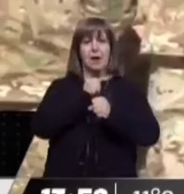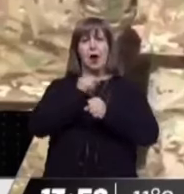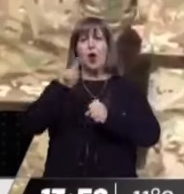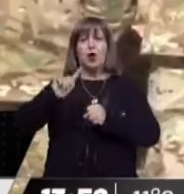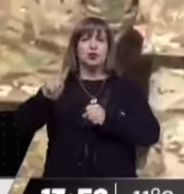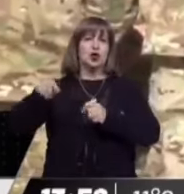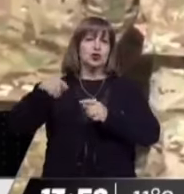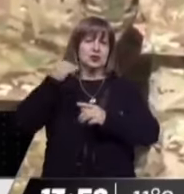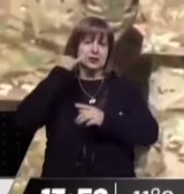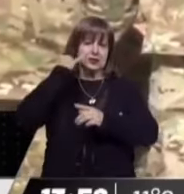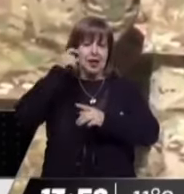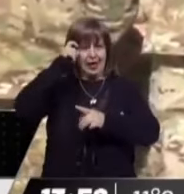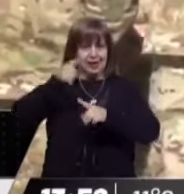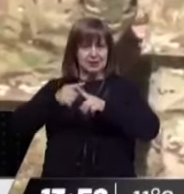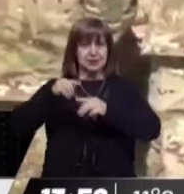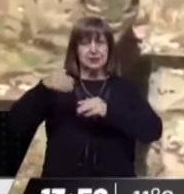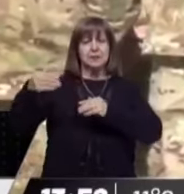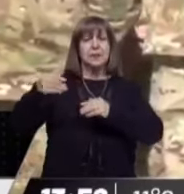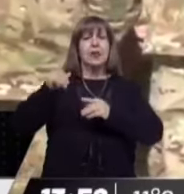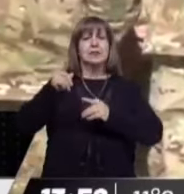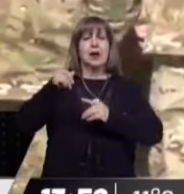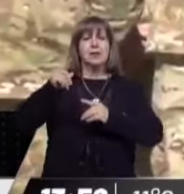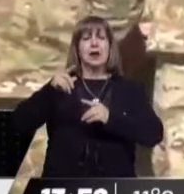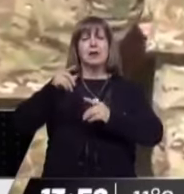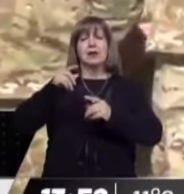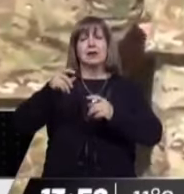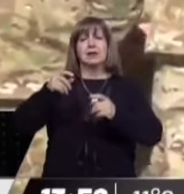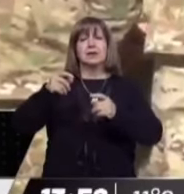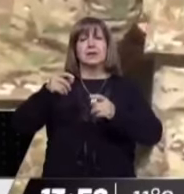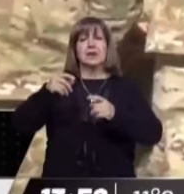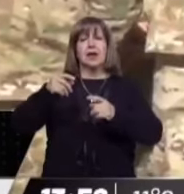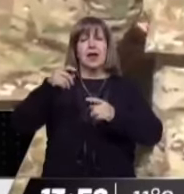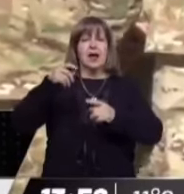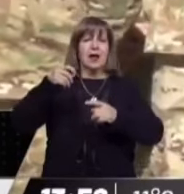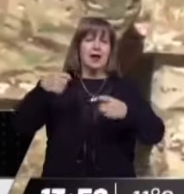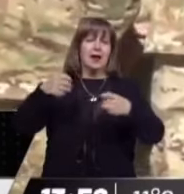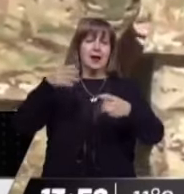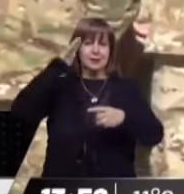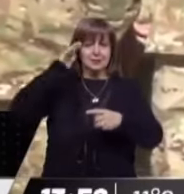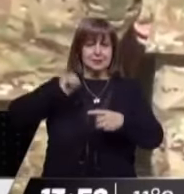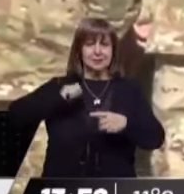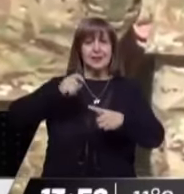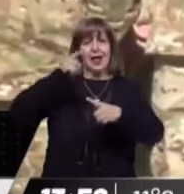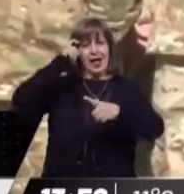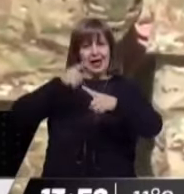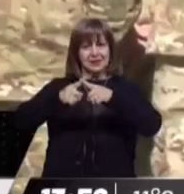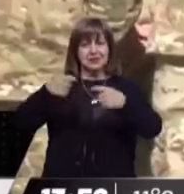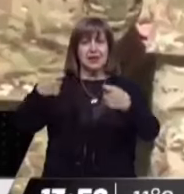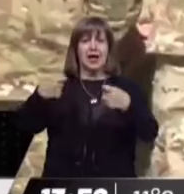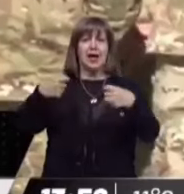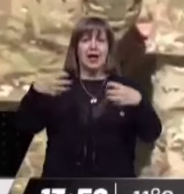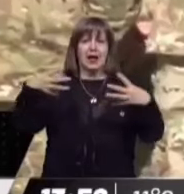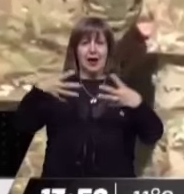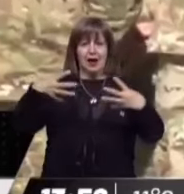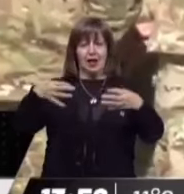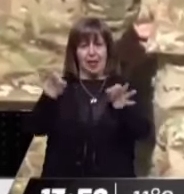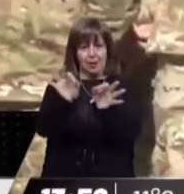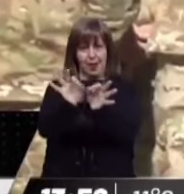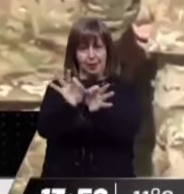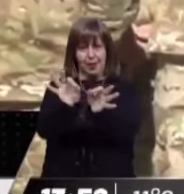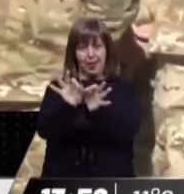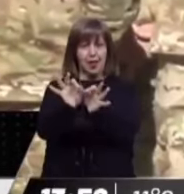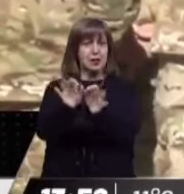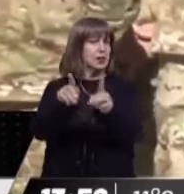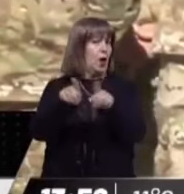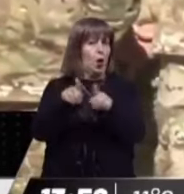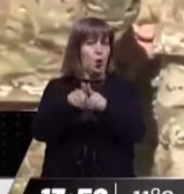a nuestros queridos veteranos de la Guerra de Malvinas, porque son